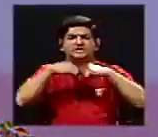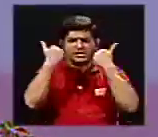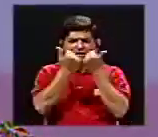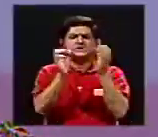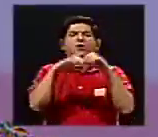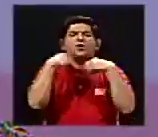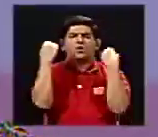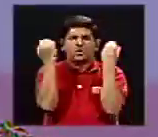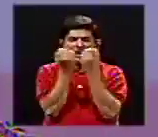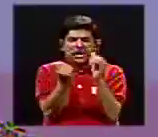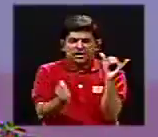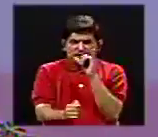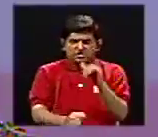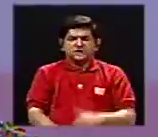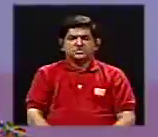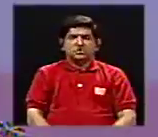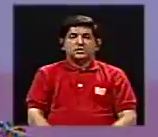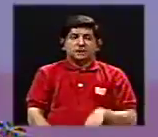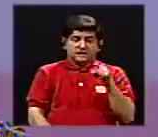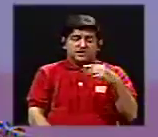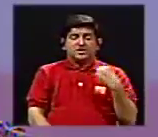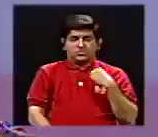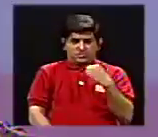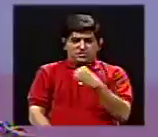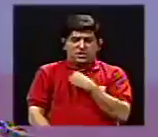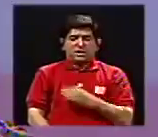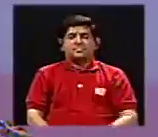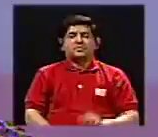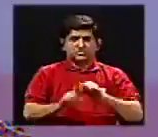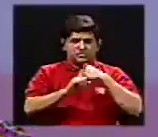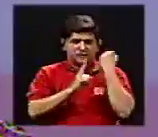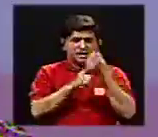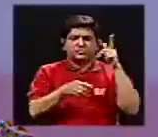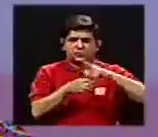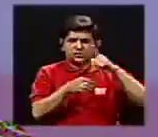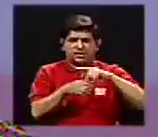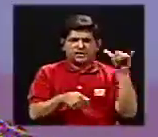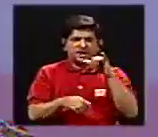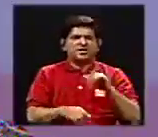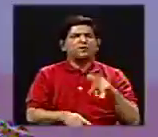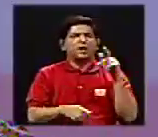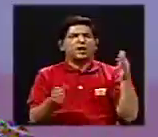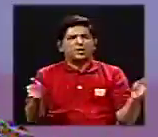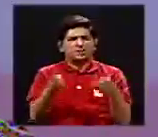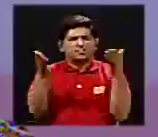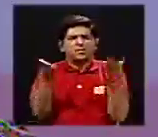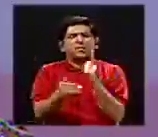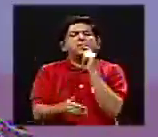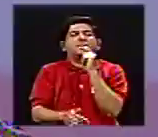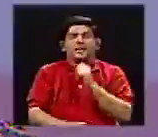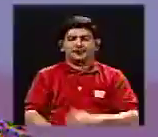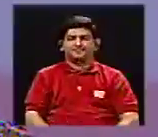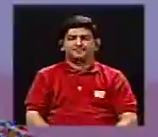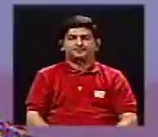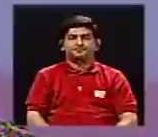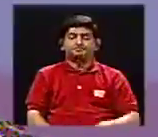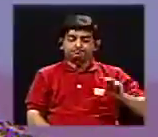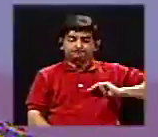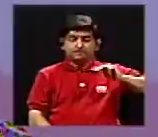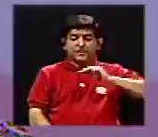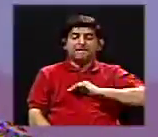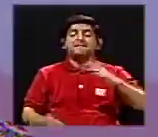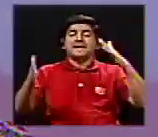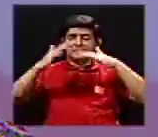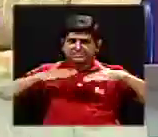asociaciones o organizaciones también de la sociedad civil participando. ¿Quiénes también más están promoviendo esto? Bueno, ya el Ministerio